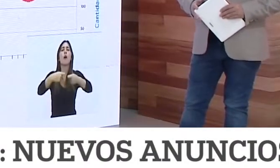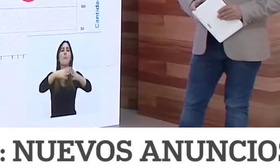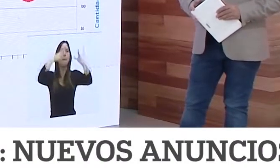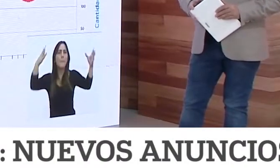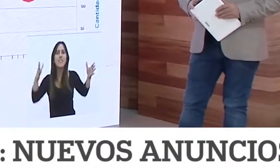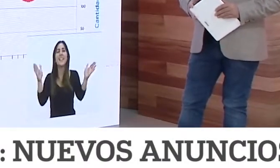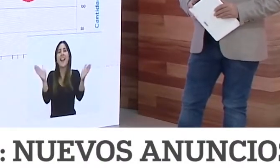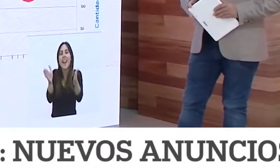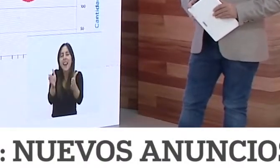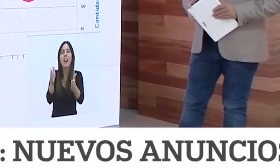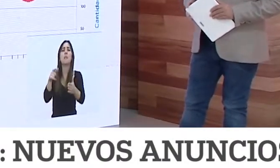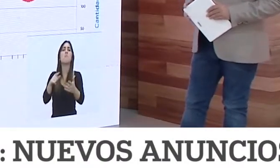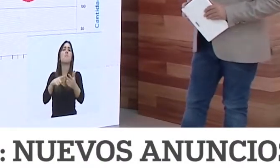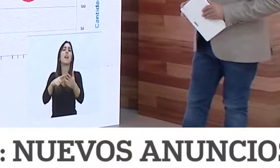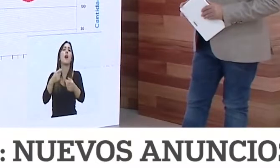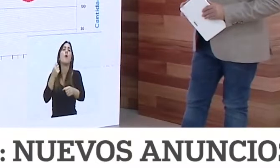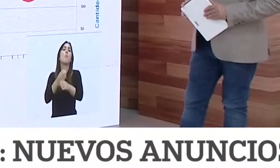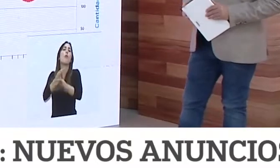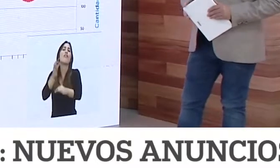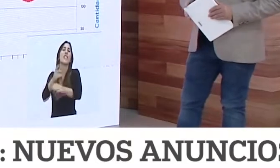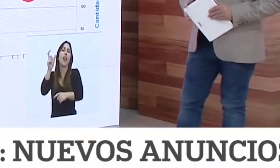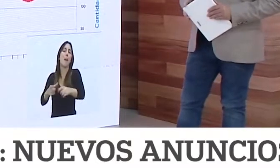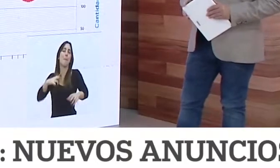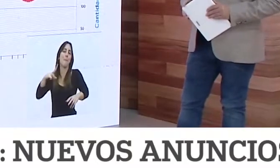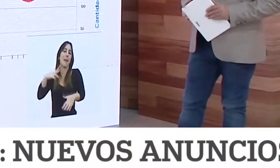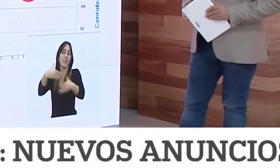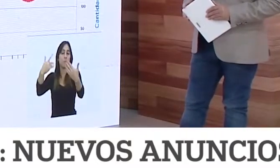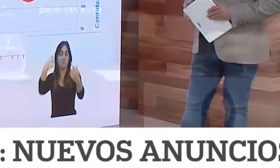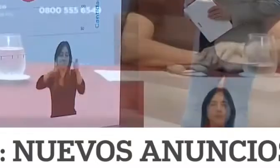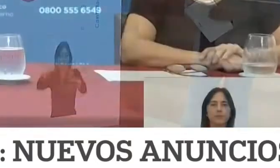Salud y al Ministro de Gestión Pública del Gobierno de Santa Fe.